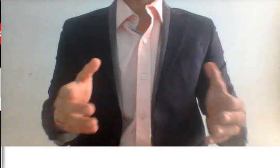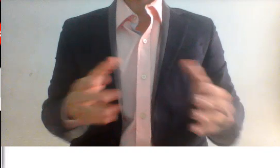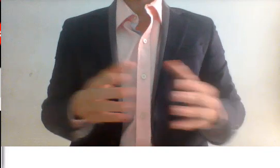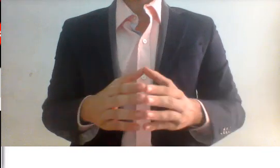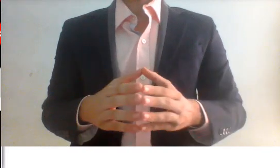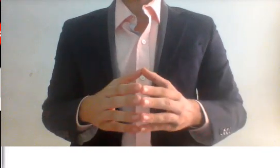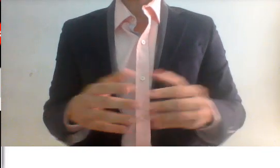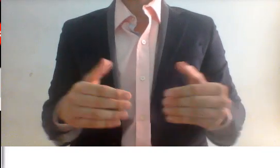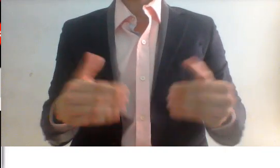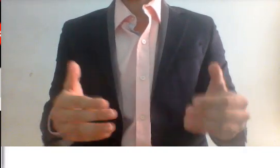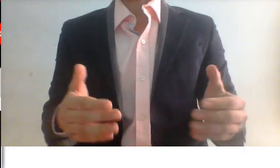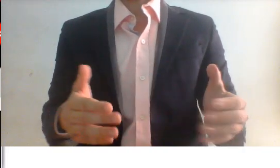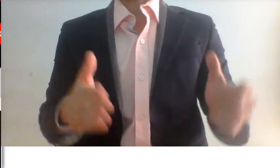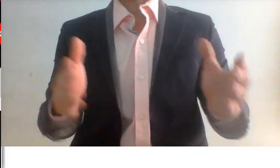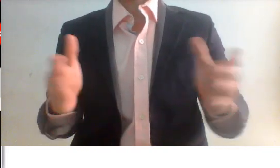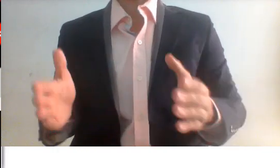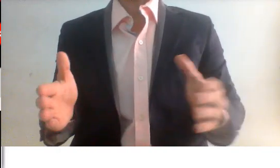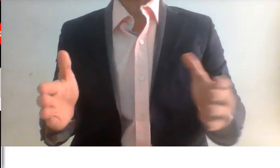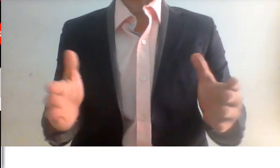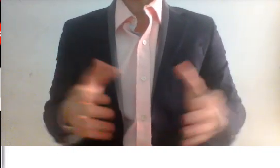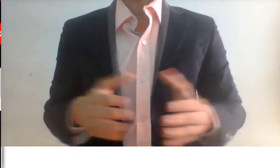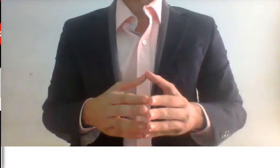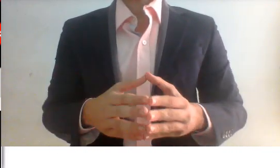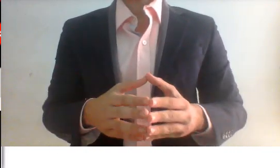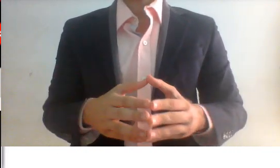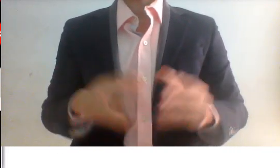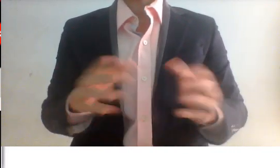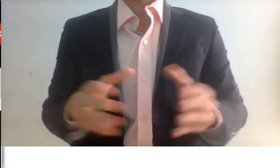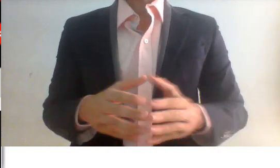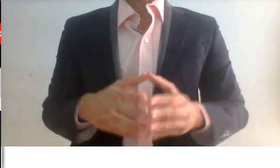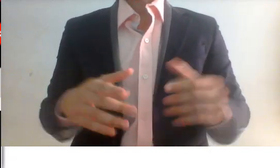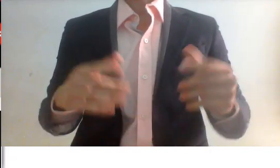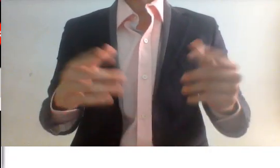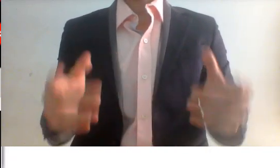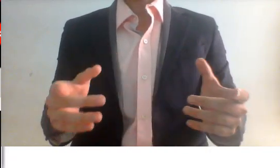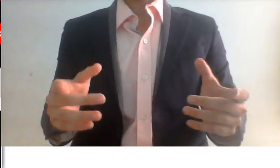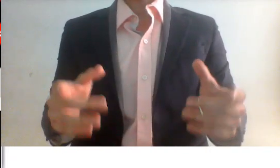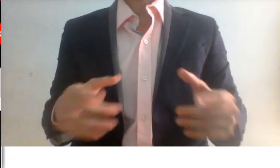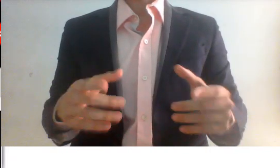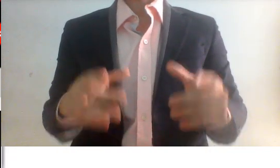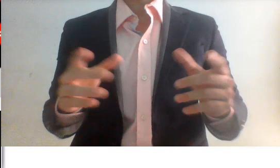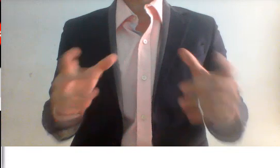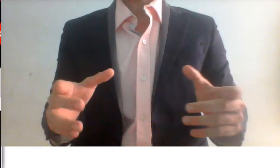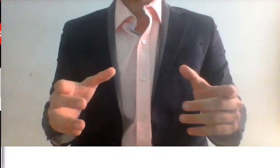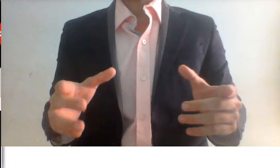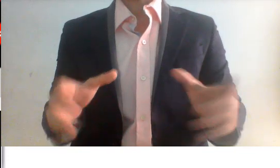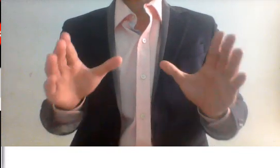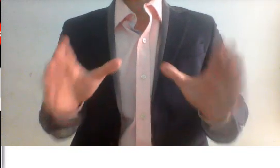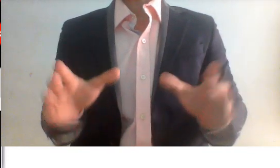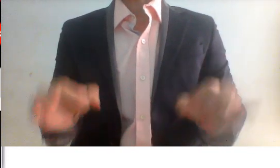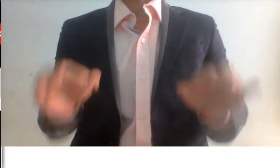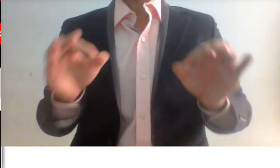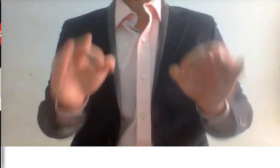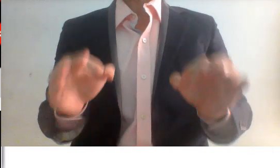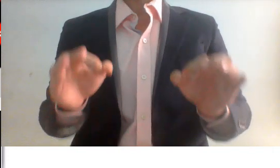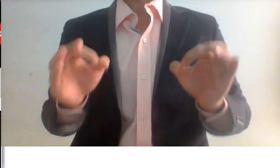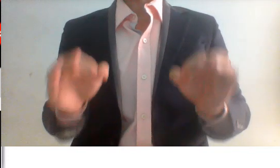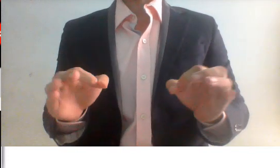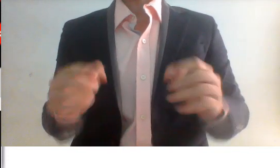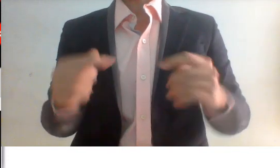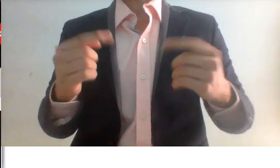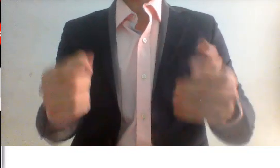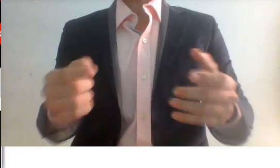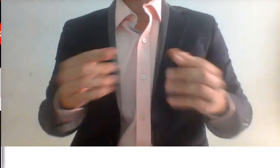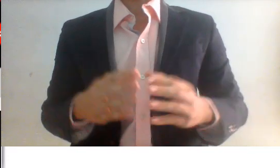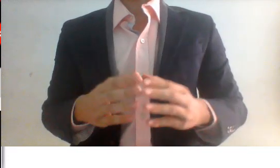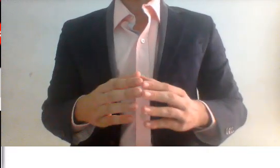defienden los fideicomisos porque dicen no, es precisamente para la gente, no, es que los defienden para hacerse ricos. ¿Por qué? Al tipo de